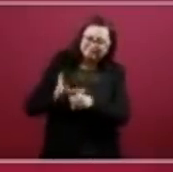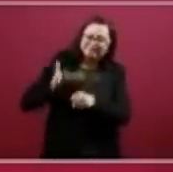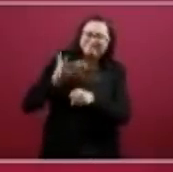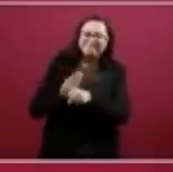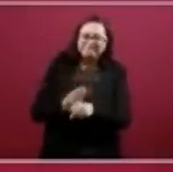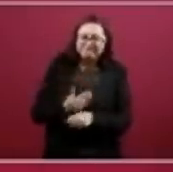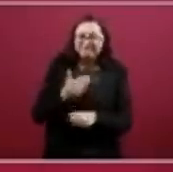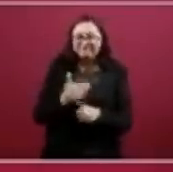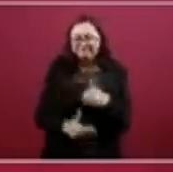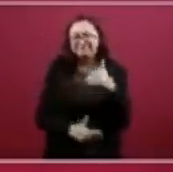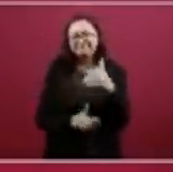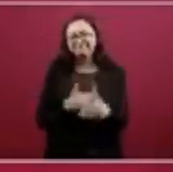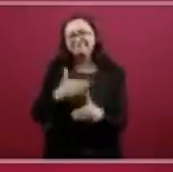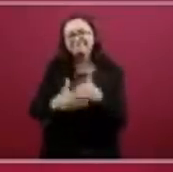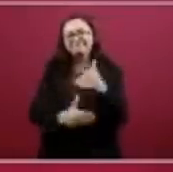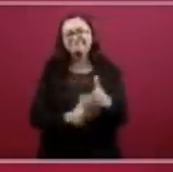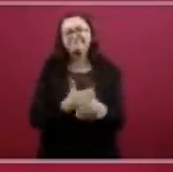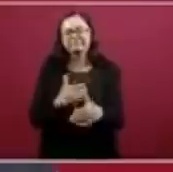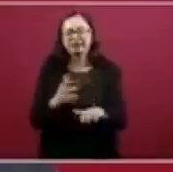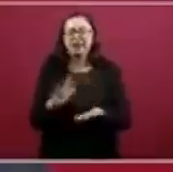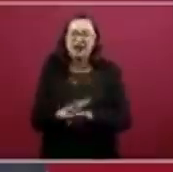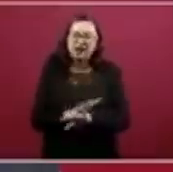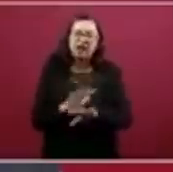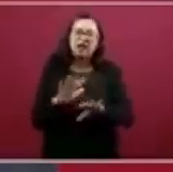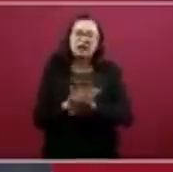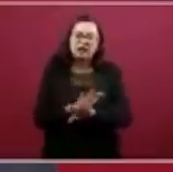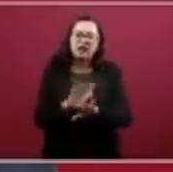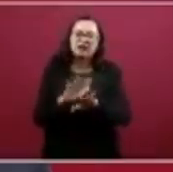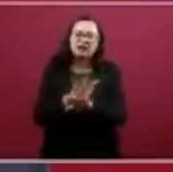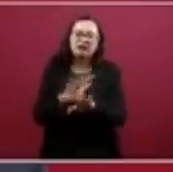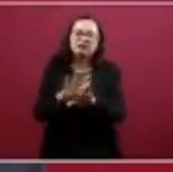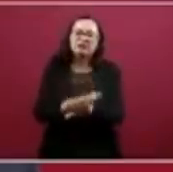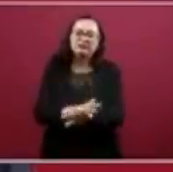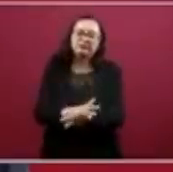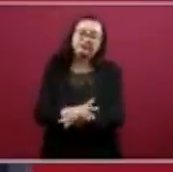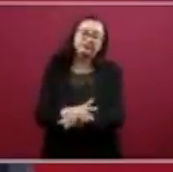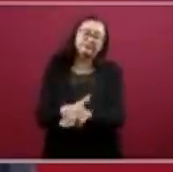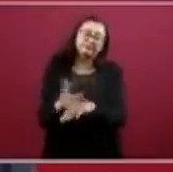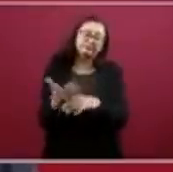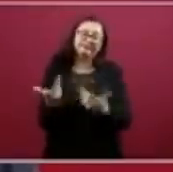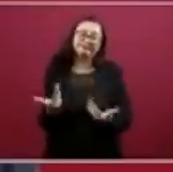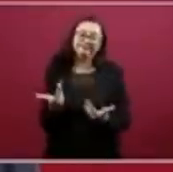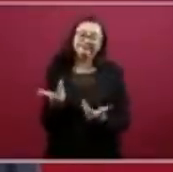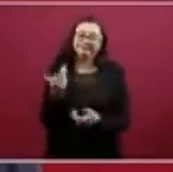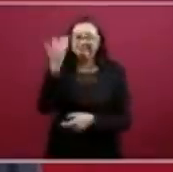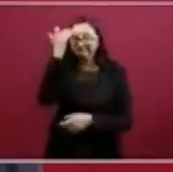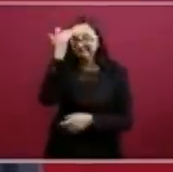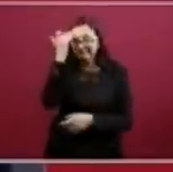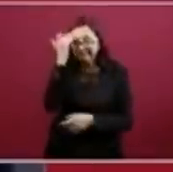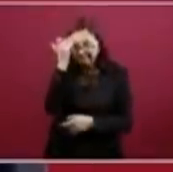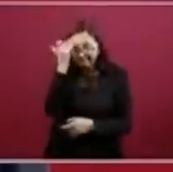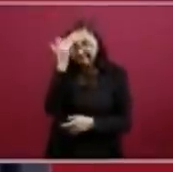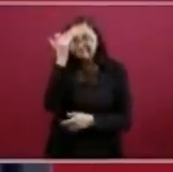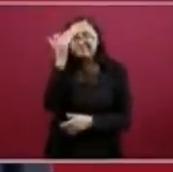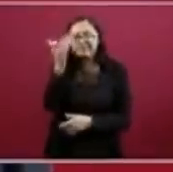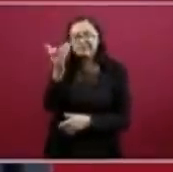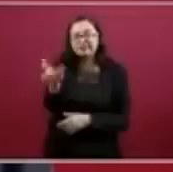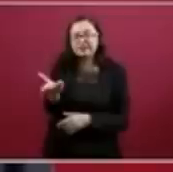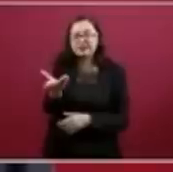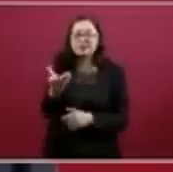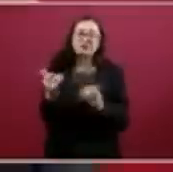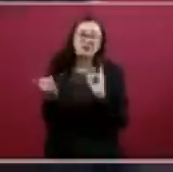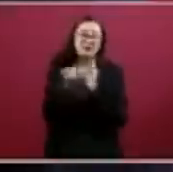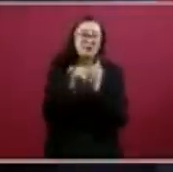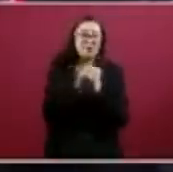Y eso pues lleva tiempo y implica